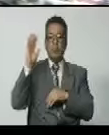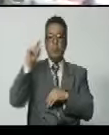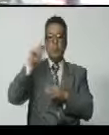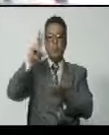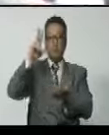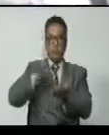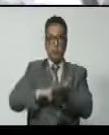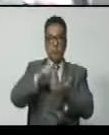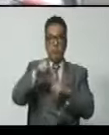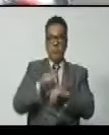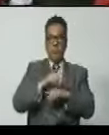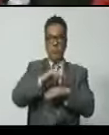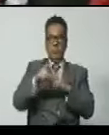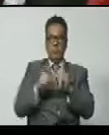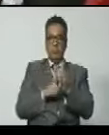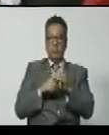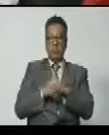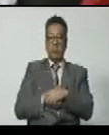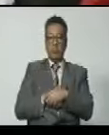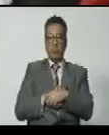Queda aprobado por unanimidad.